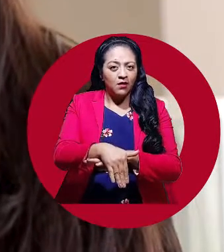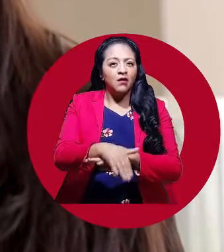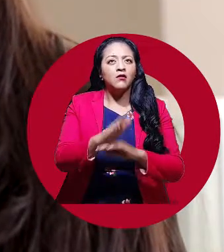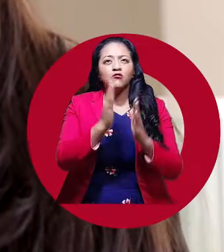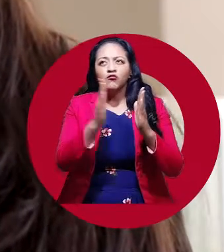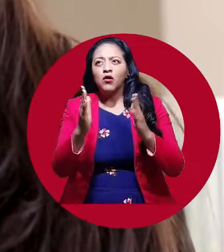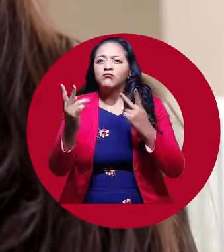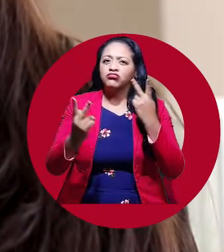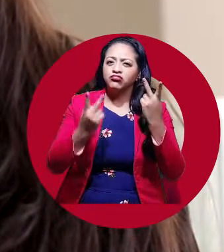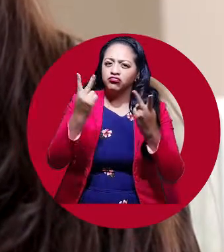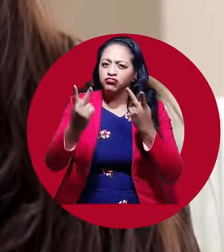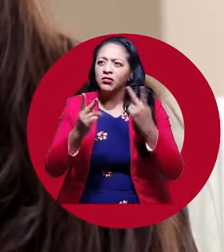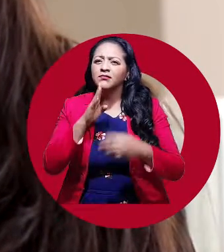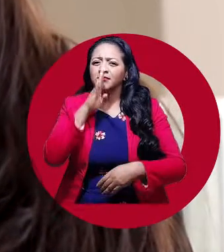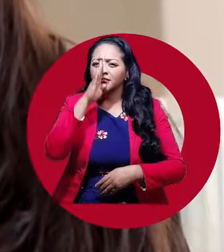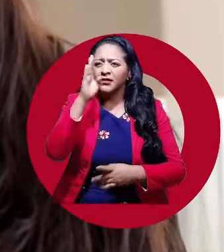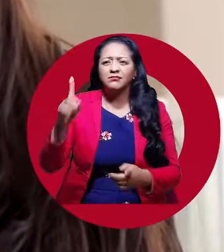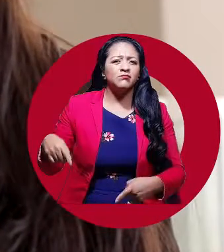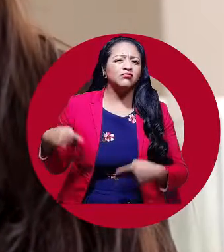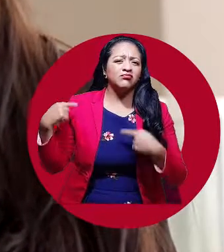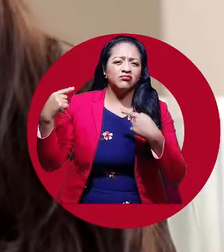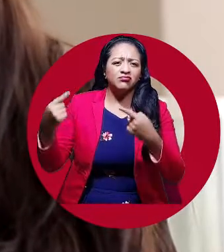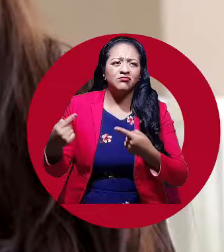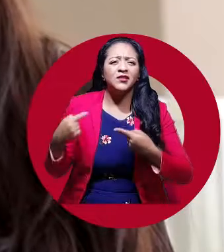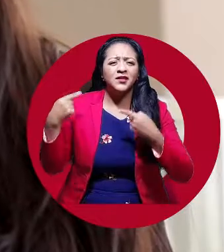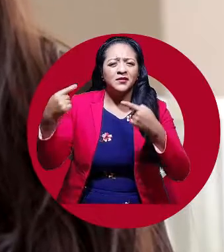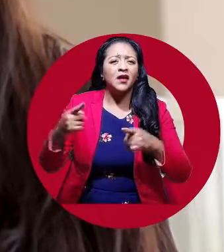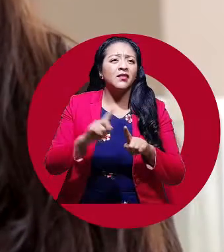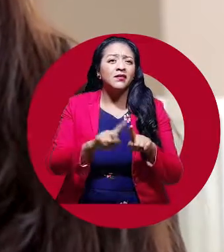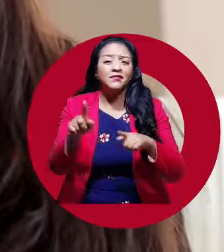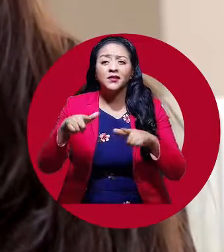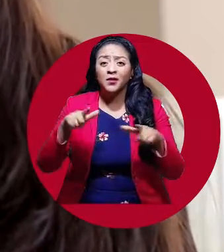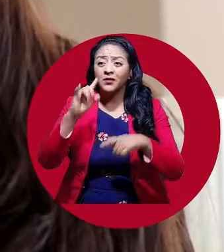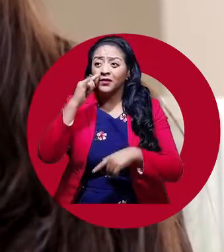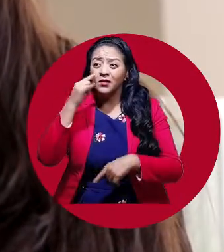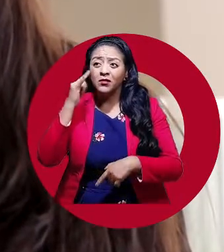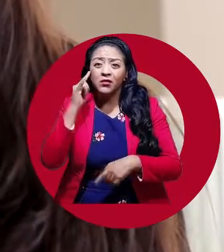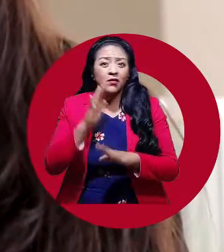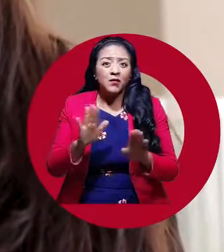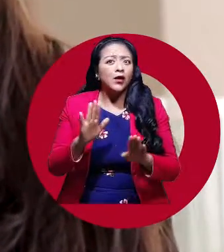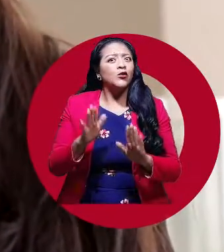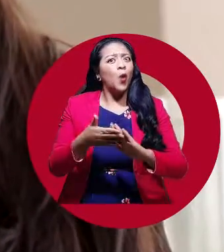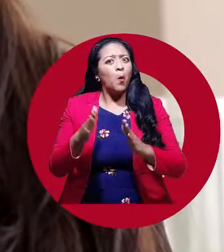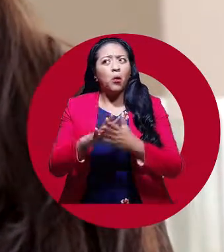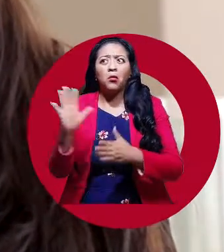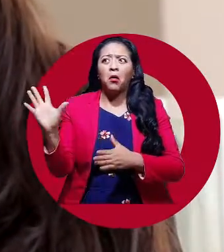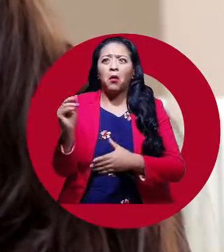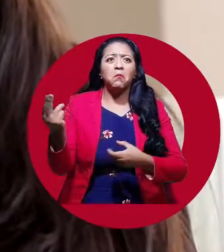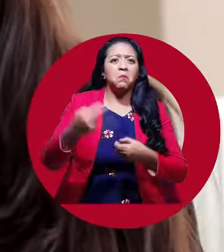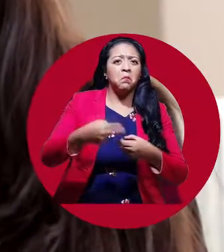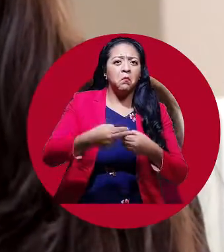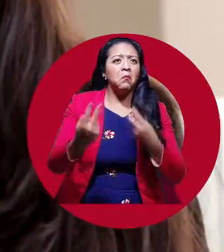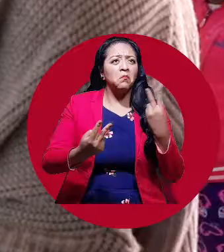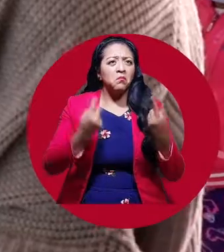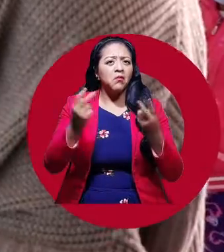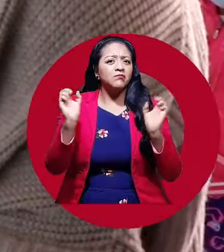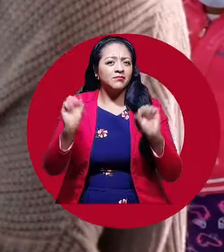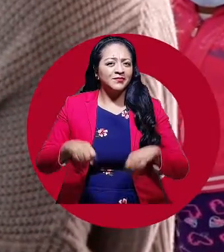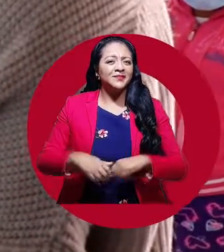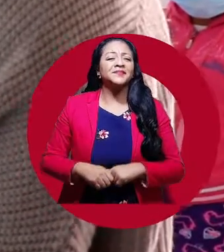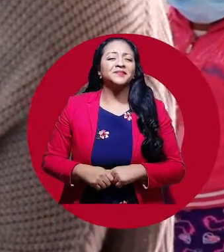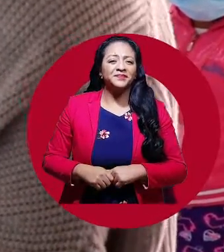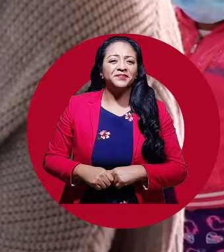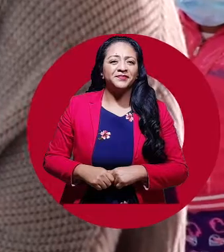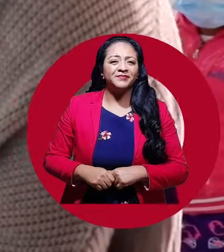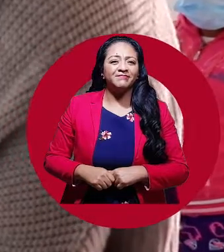horas. Por ende, siempre hemos tenido visitas de diferentes partes, no solo de niños, sino también de toda la comunidad en general. Maisa